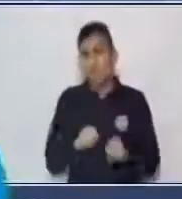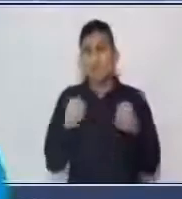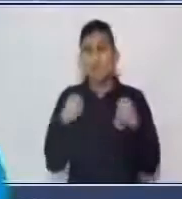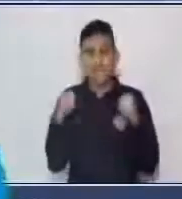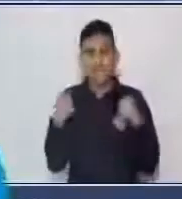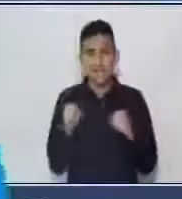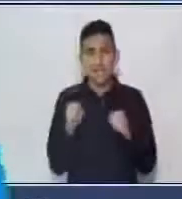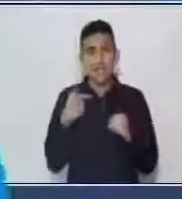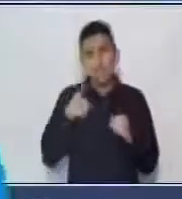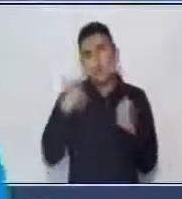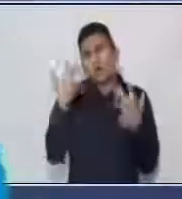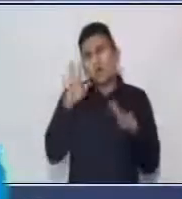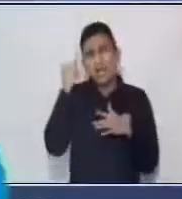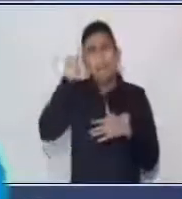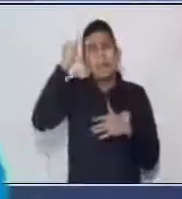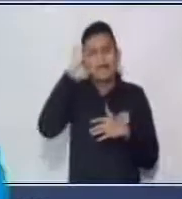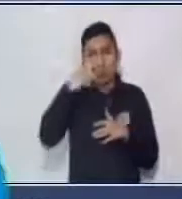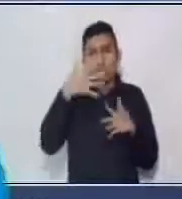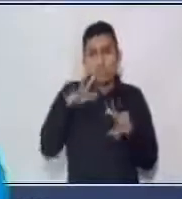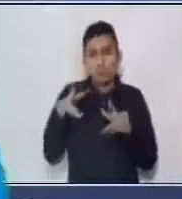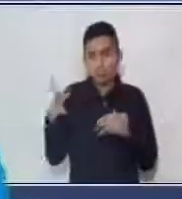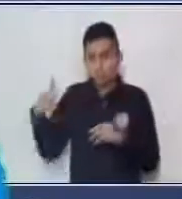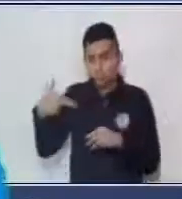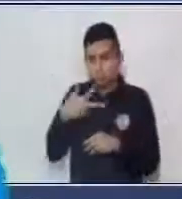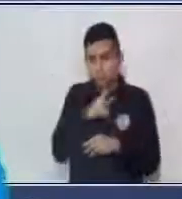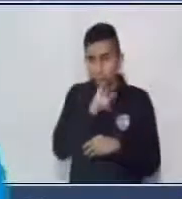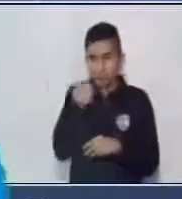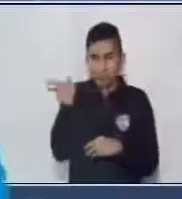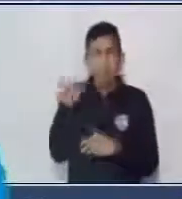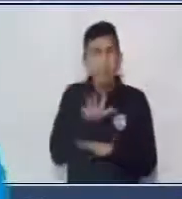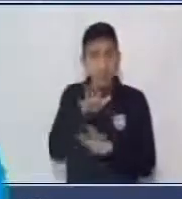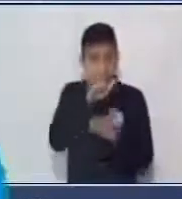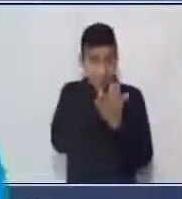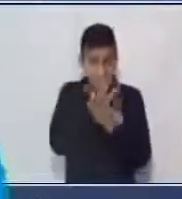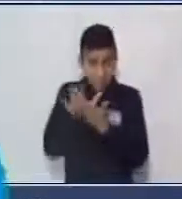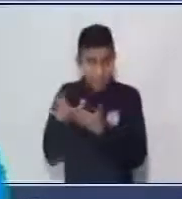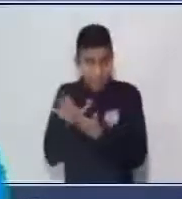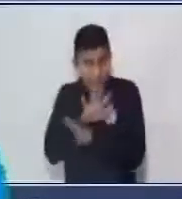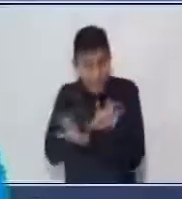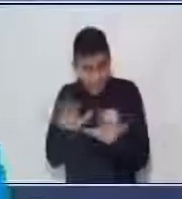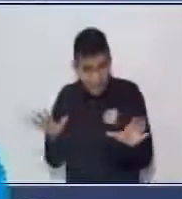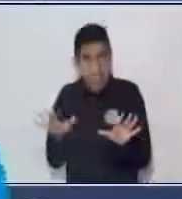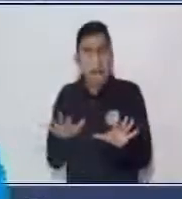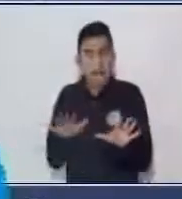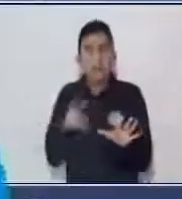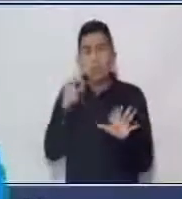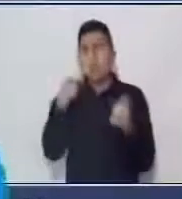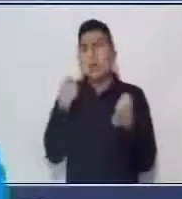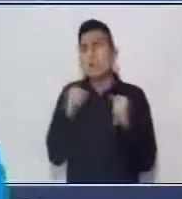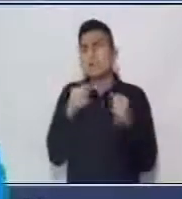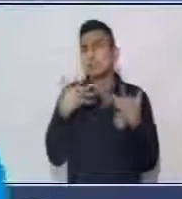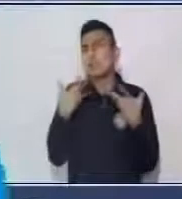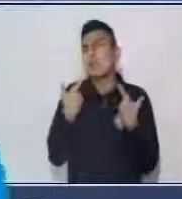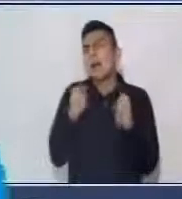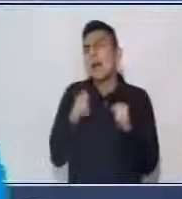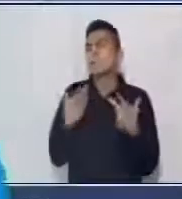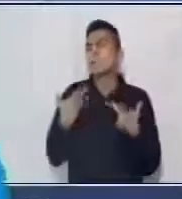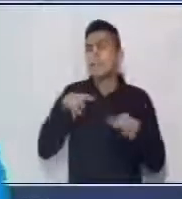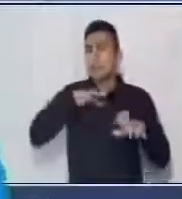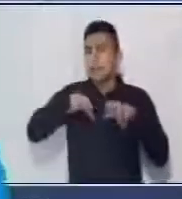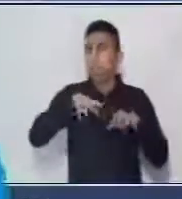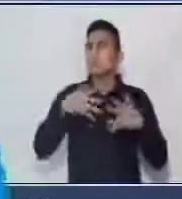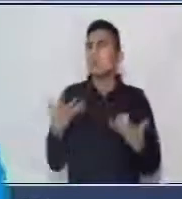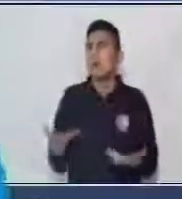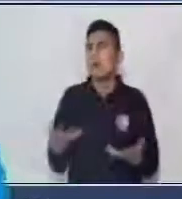Me imagino que ya recortaste esas figuras, que ya las pegaste y ya colocaste qué acción es la que están realizando. ¿De